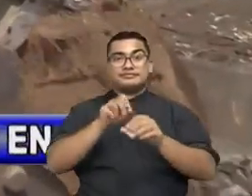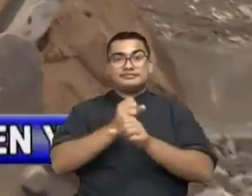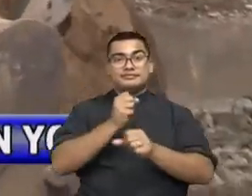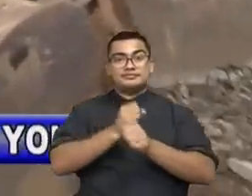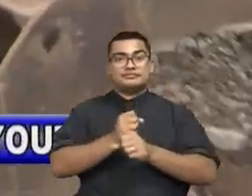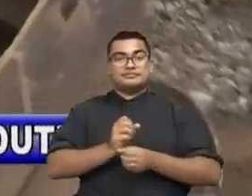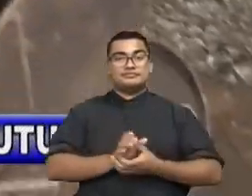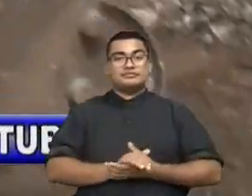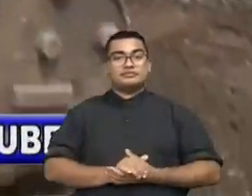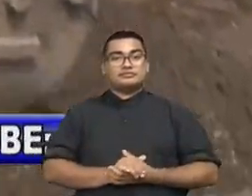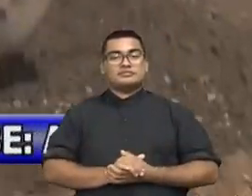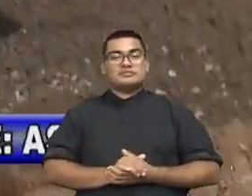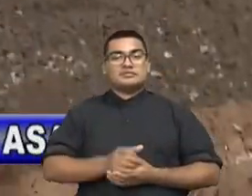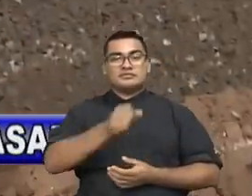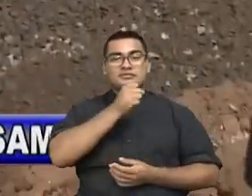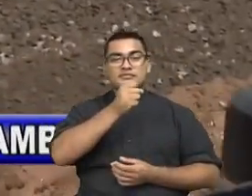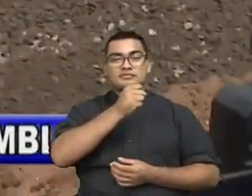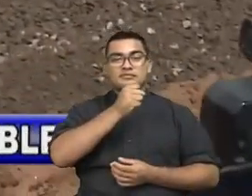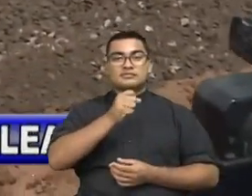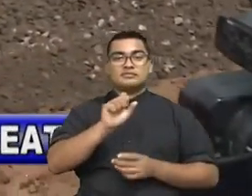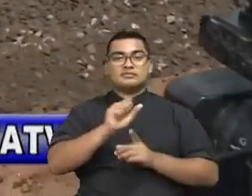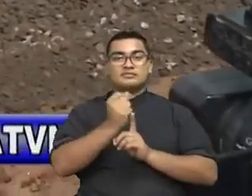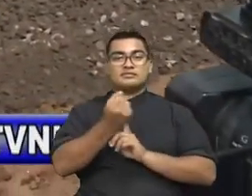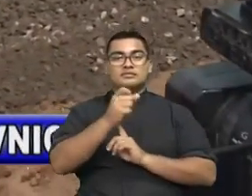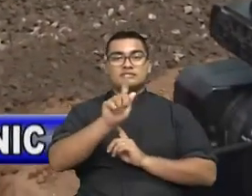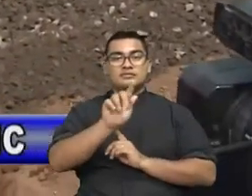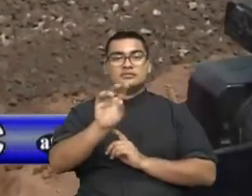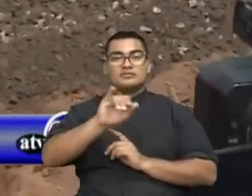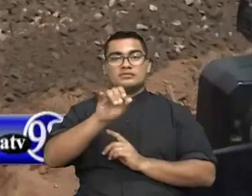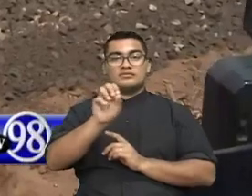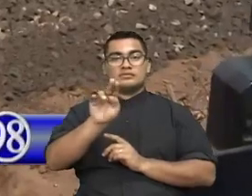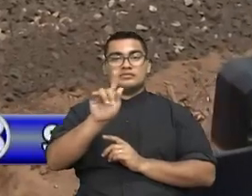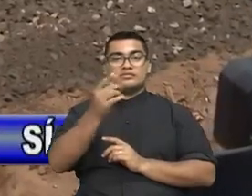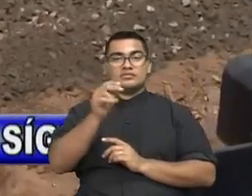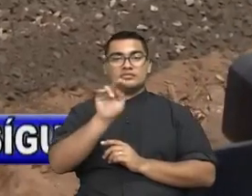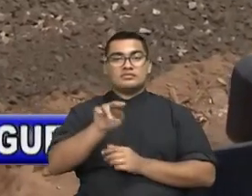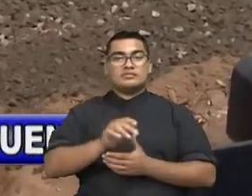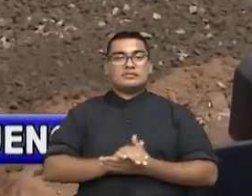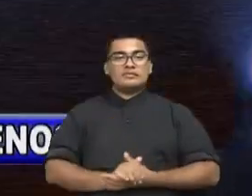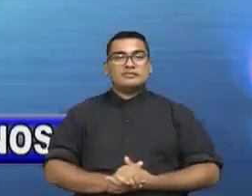directos. Para el canal parlamentario, informó Jonathan Castro.